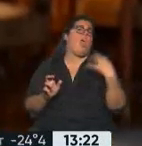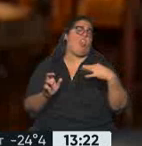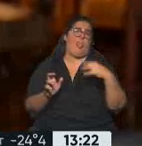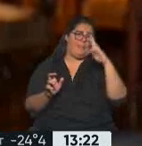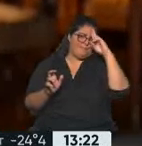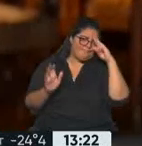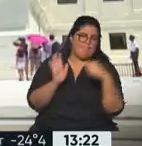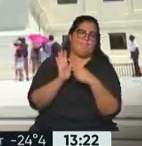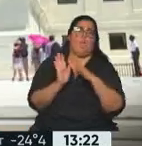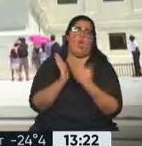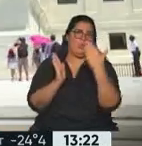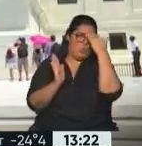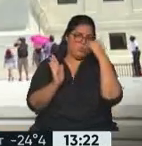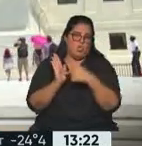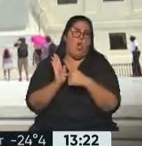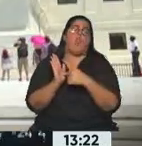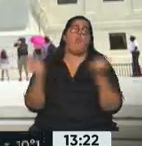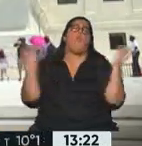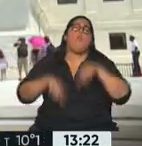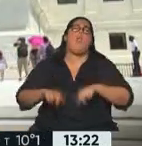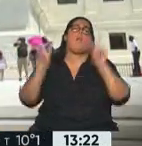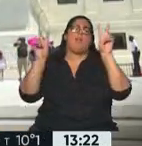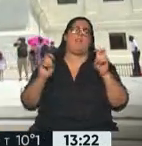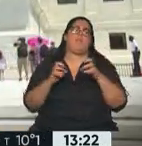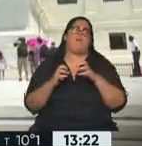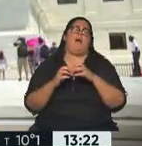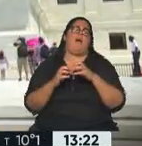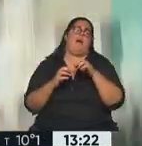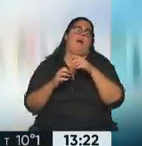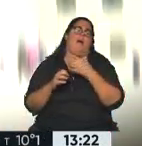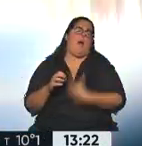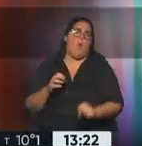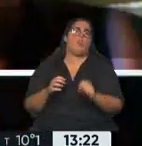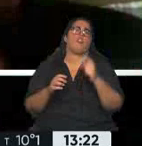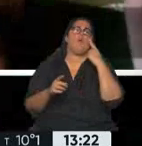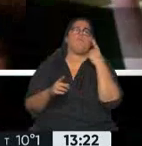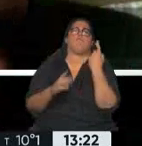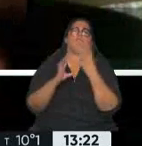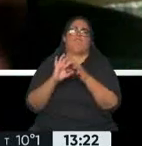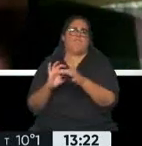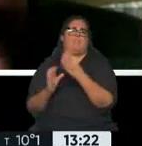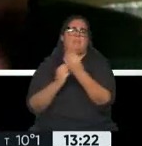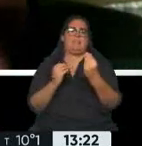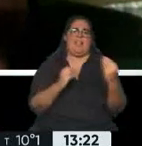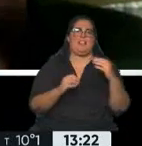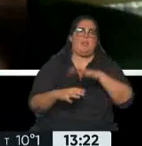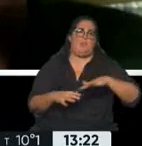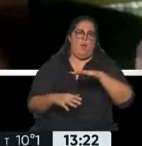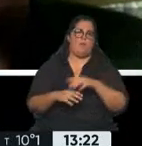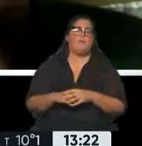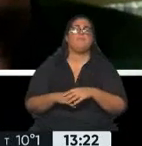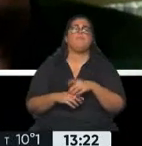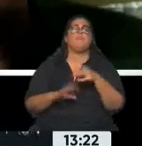la Constitución y devolver el tema del aborto a los representantes del pueblo. The mood and tenor of the draft